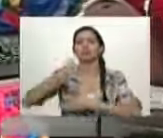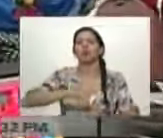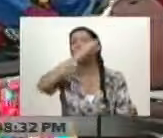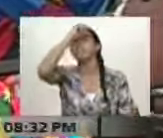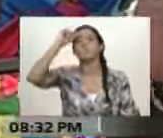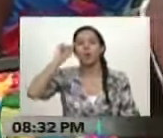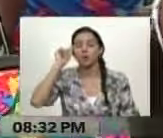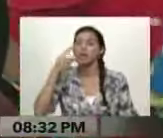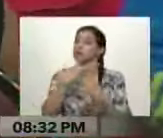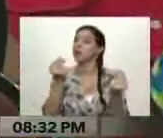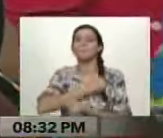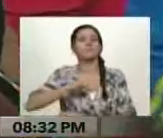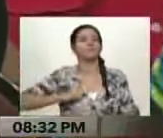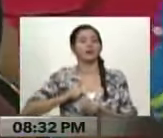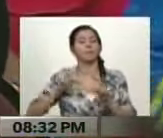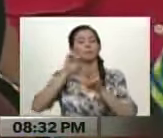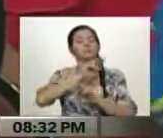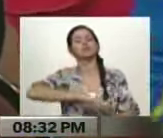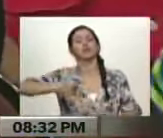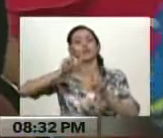la privatización.